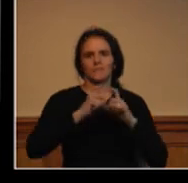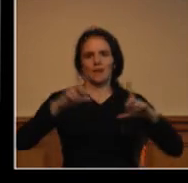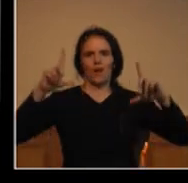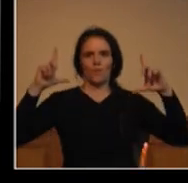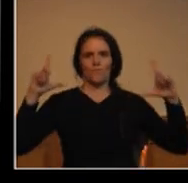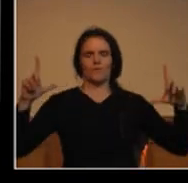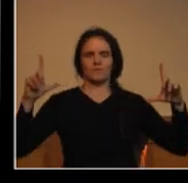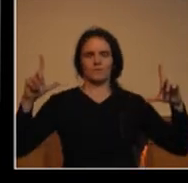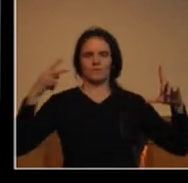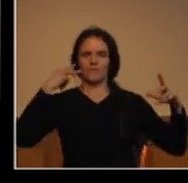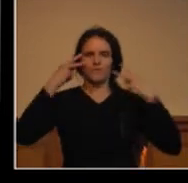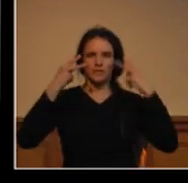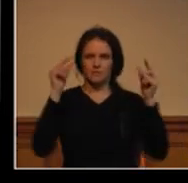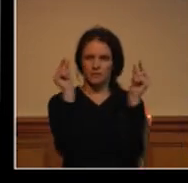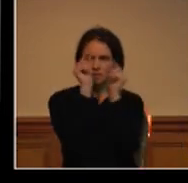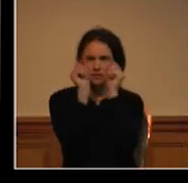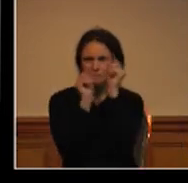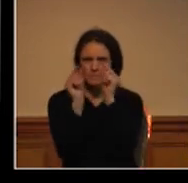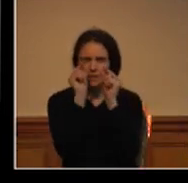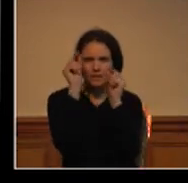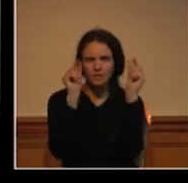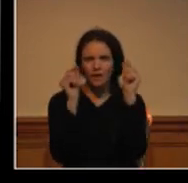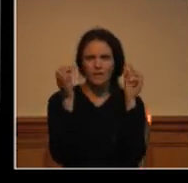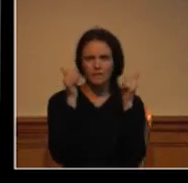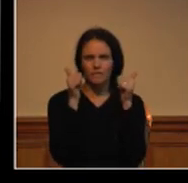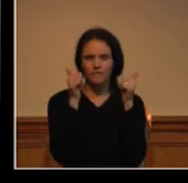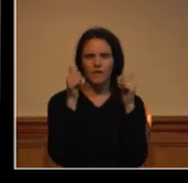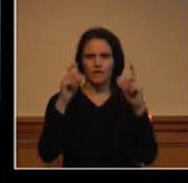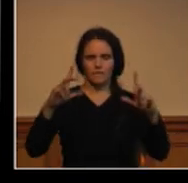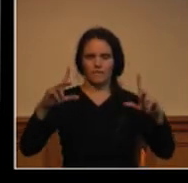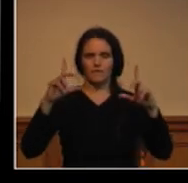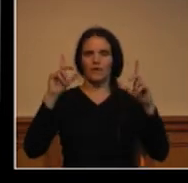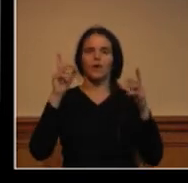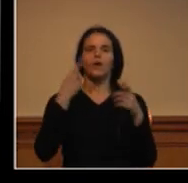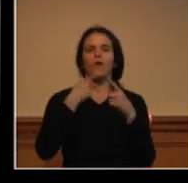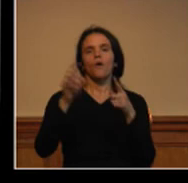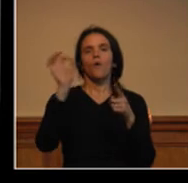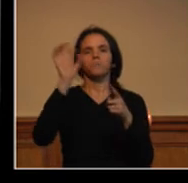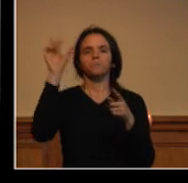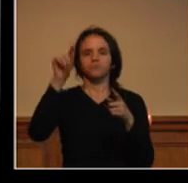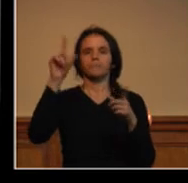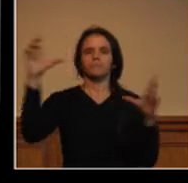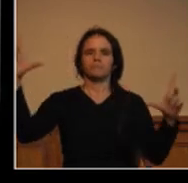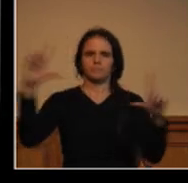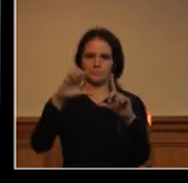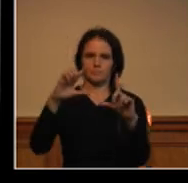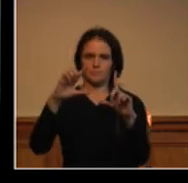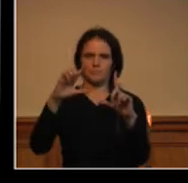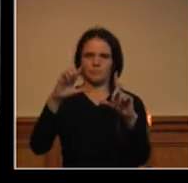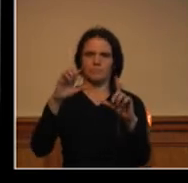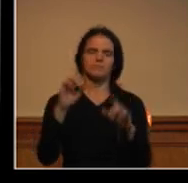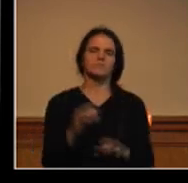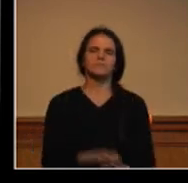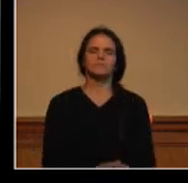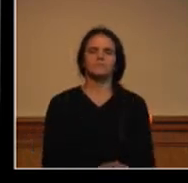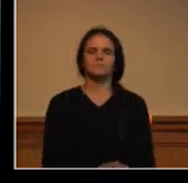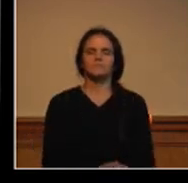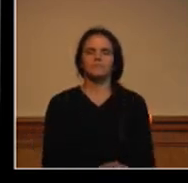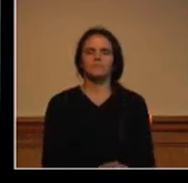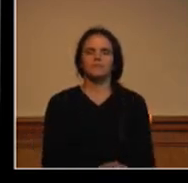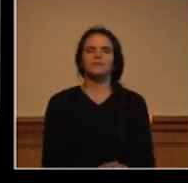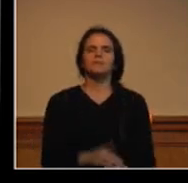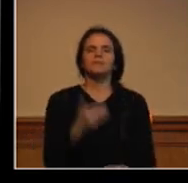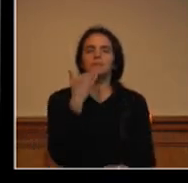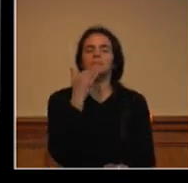el niño va a poder ver con más detalle la imagen. Si tocamos en otro sector, va a volver a su tamaño original